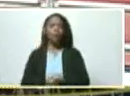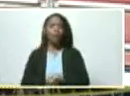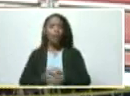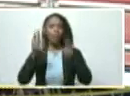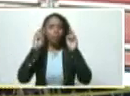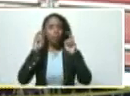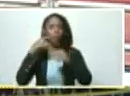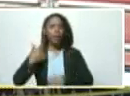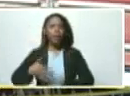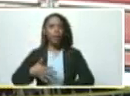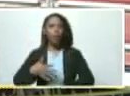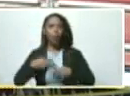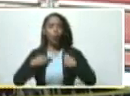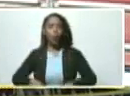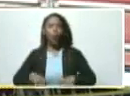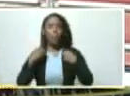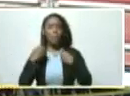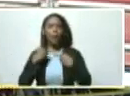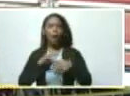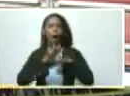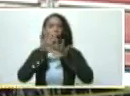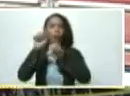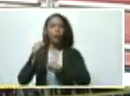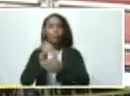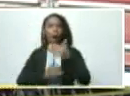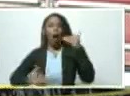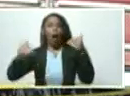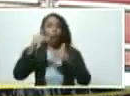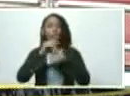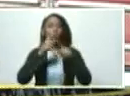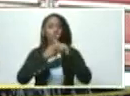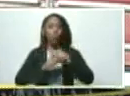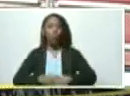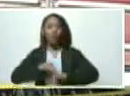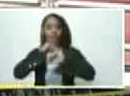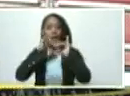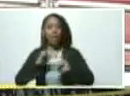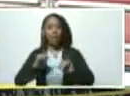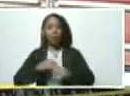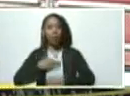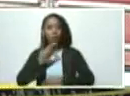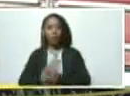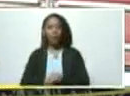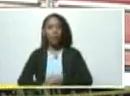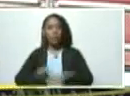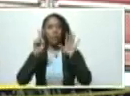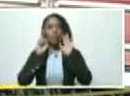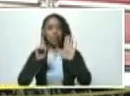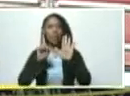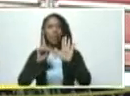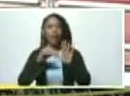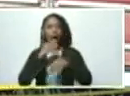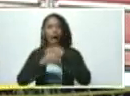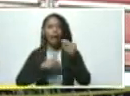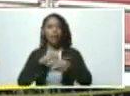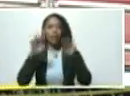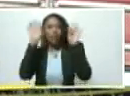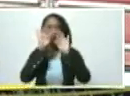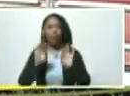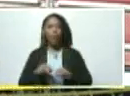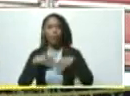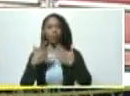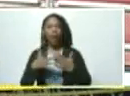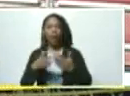materia de derechos humanos para alcanzar la mayor suma de felicidad posible. 6. Generar mecanismos